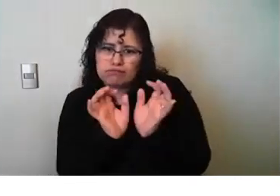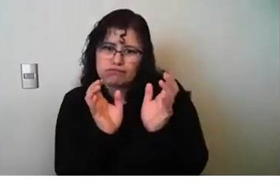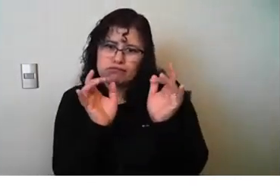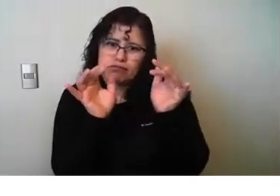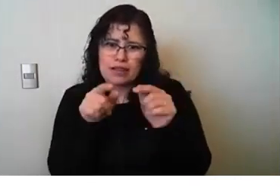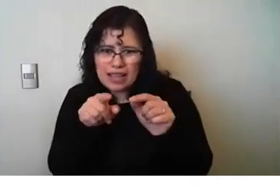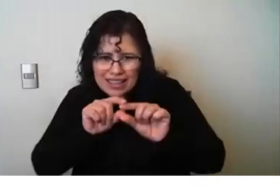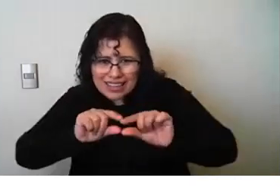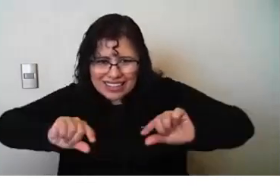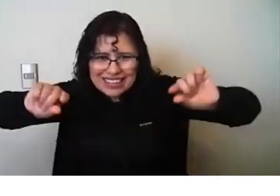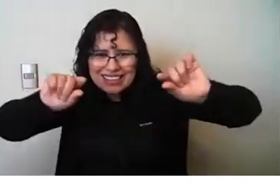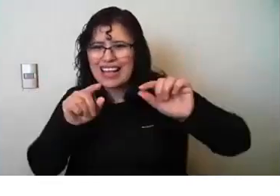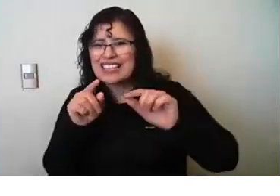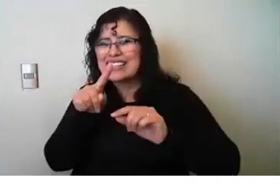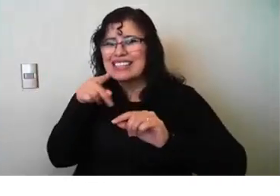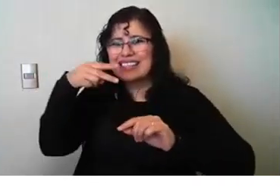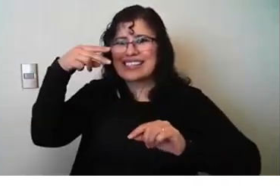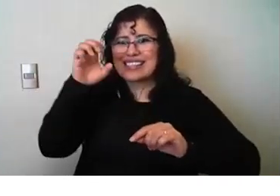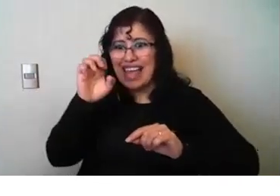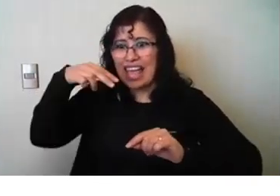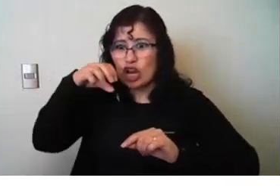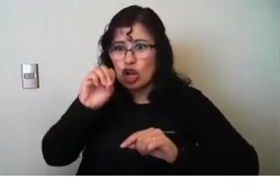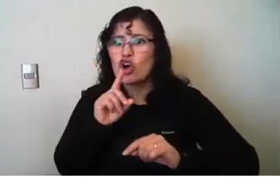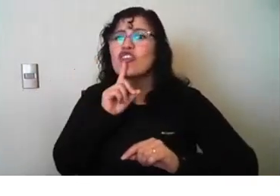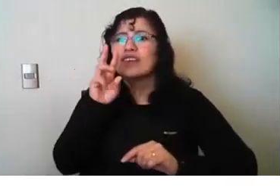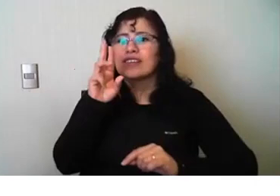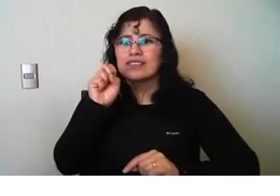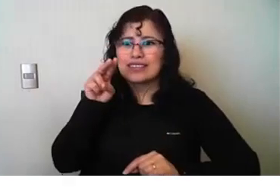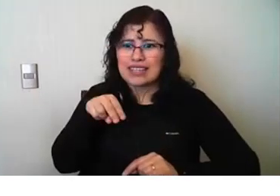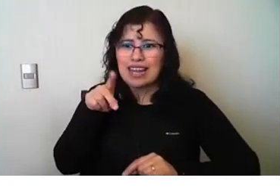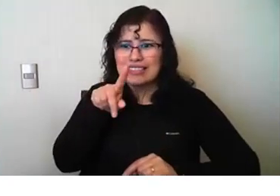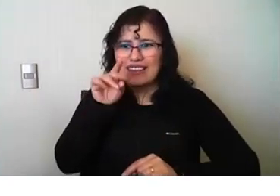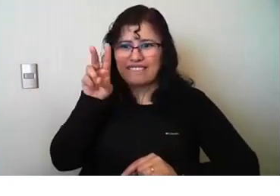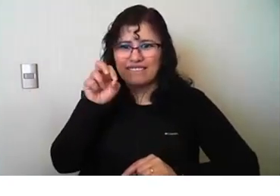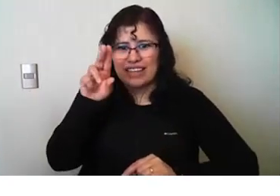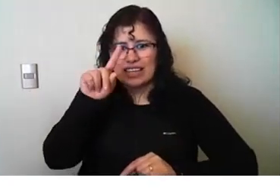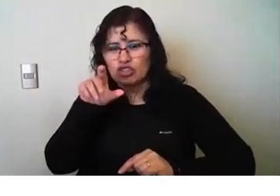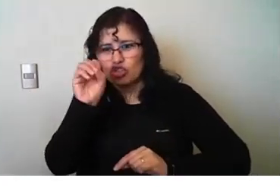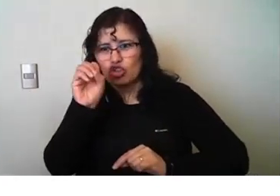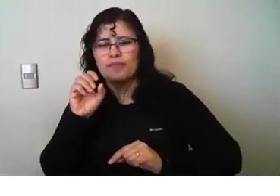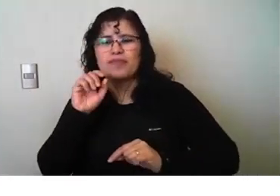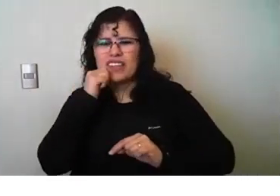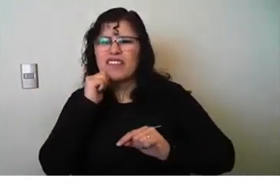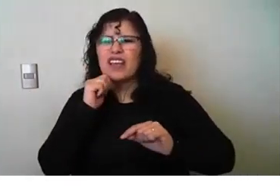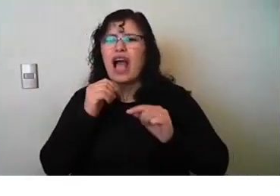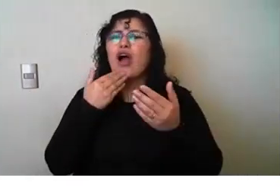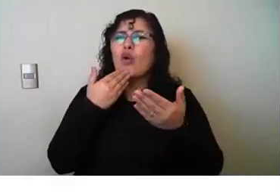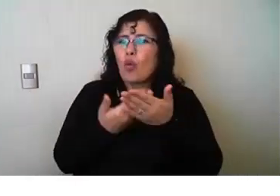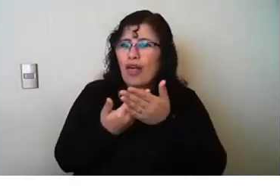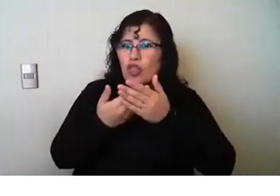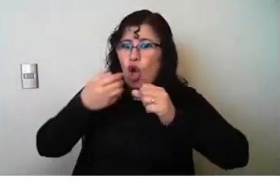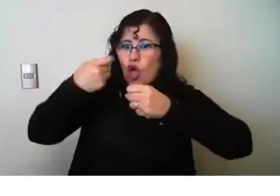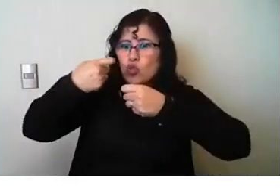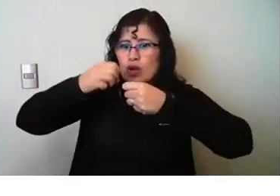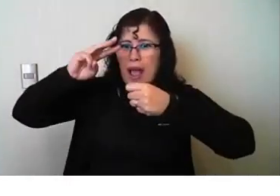seno transverso. Recuerden, cuando hablamos de seno hablamos de desdoblamiento de la dura madre o espacios huecos dentro de la